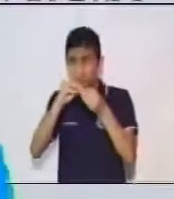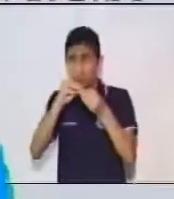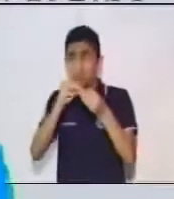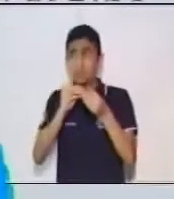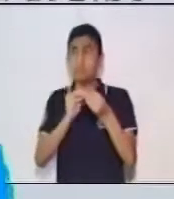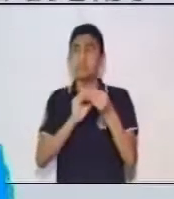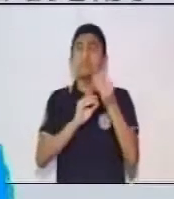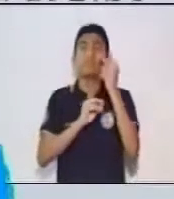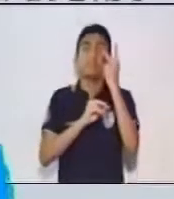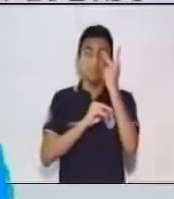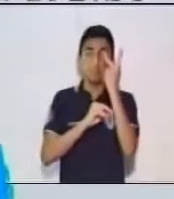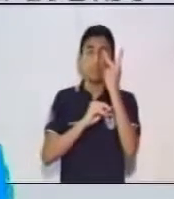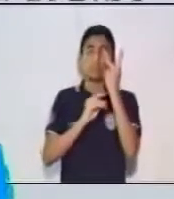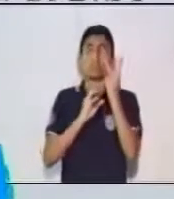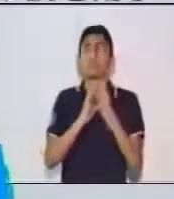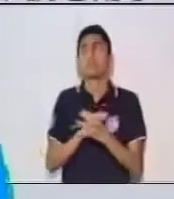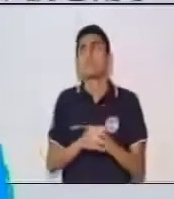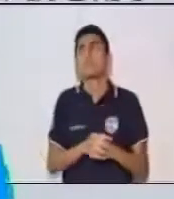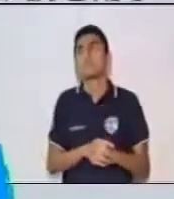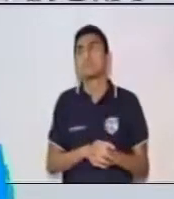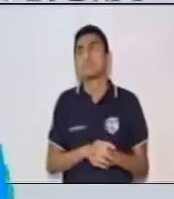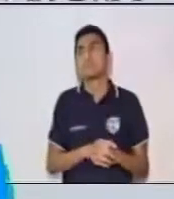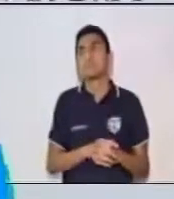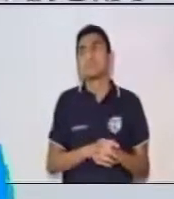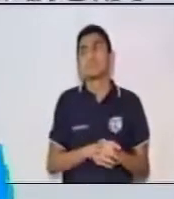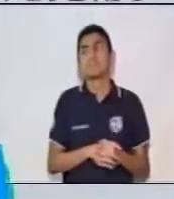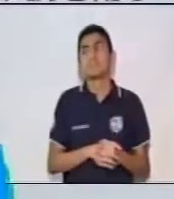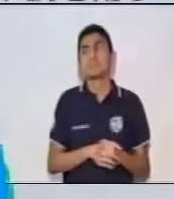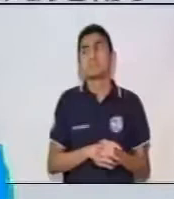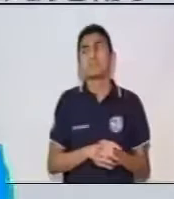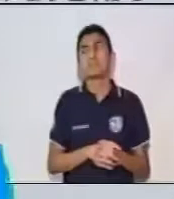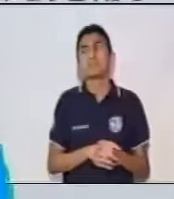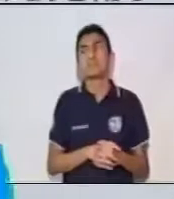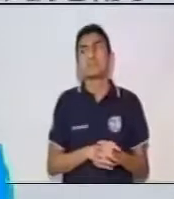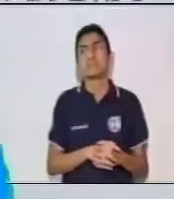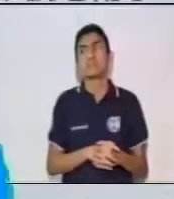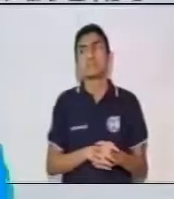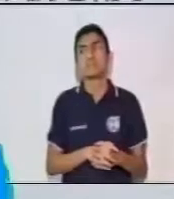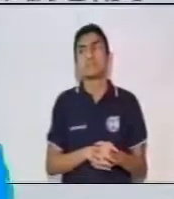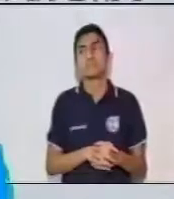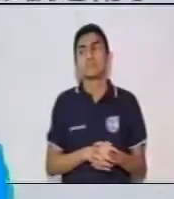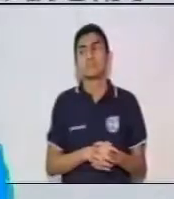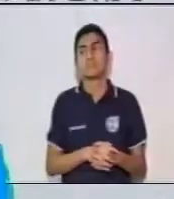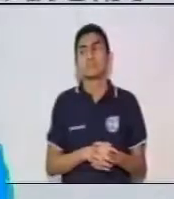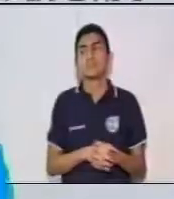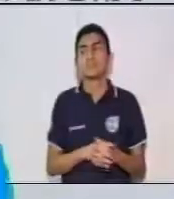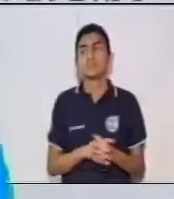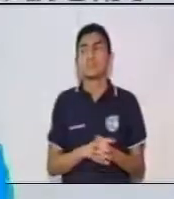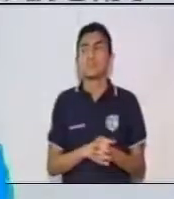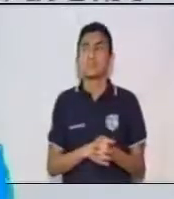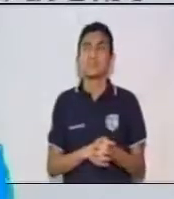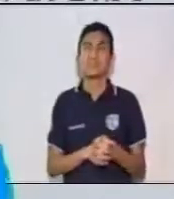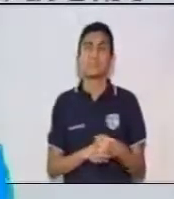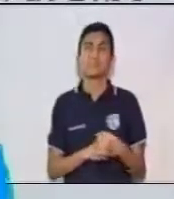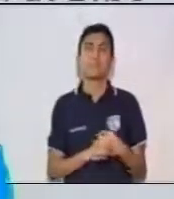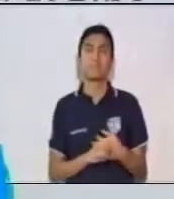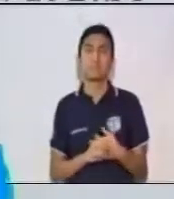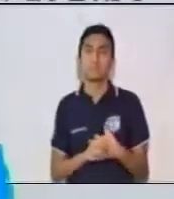den 4 y que sumados nos den 4 y que multiplicados nos den